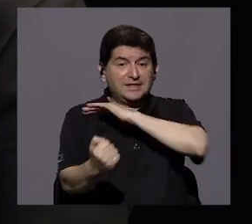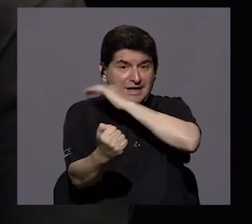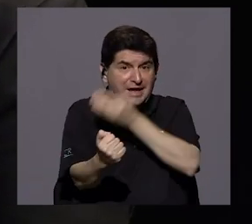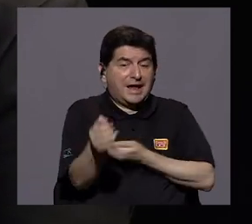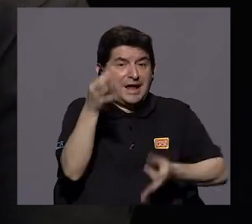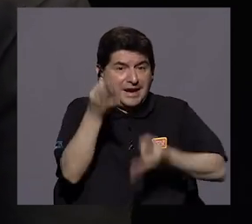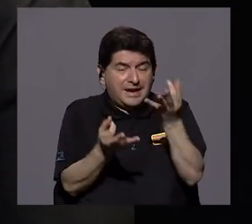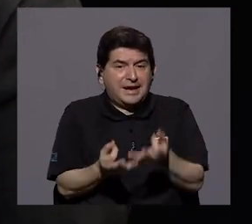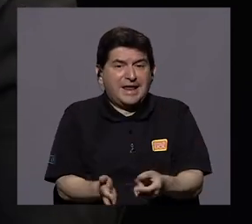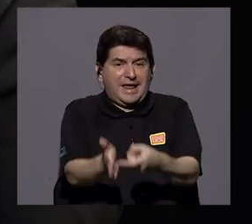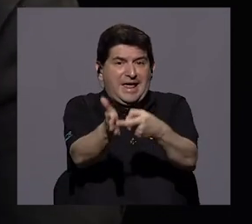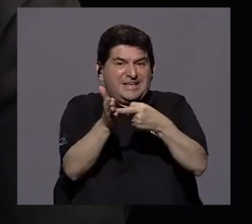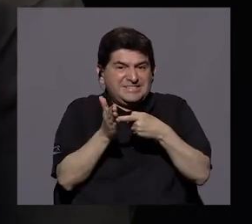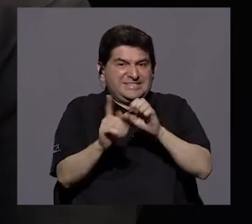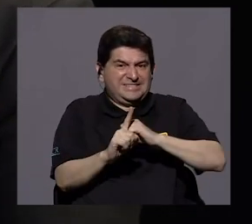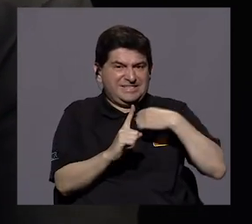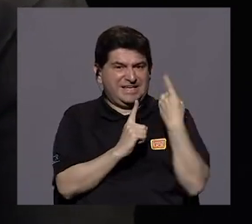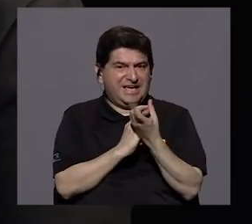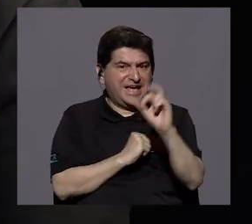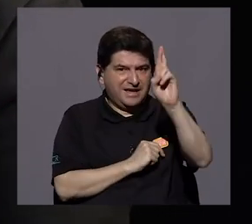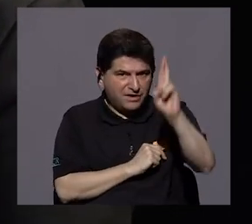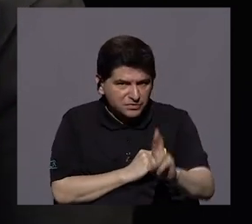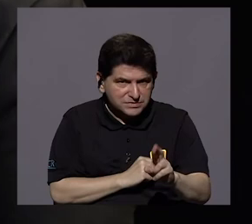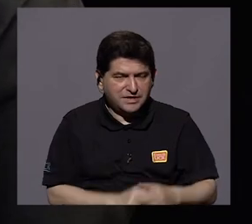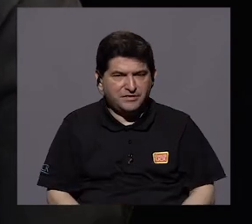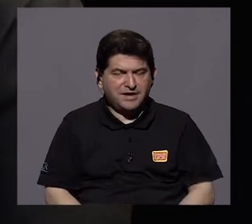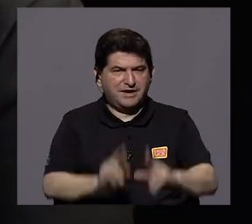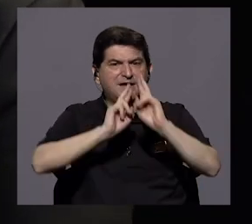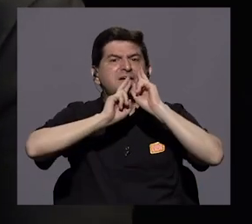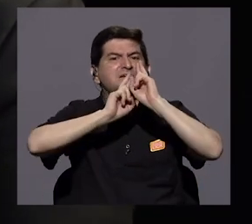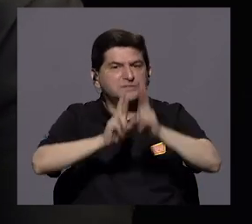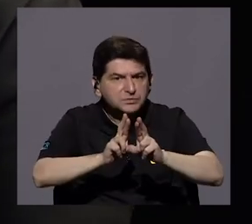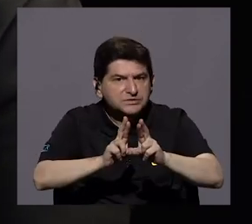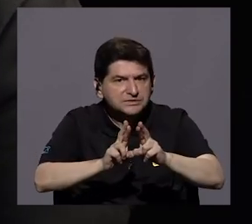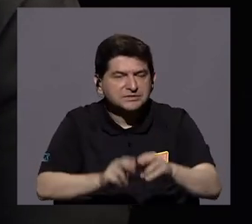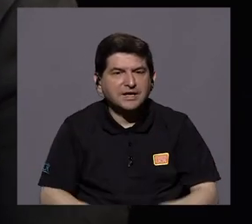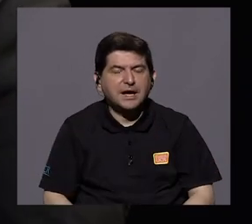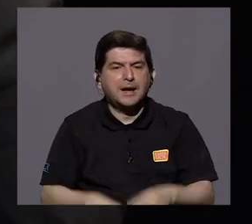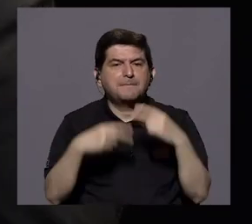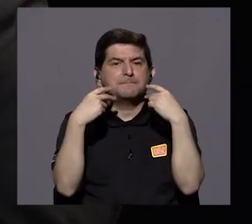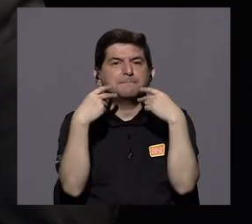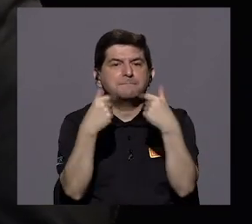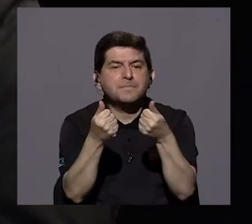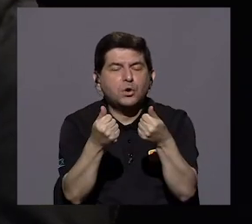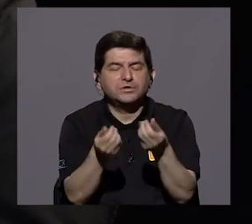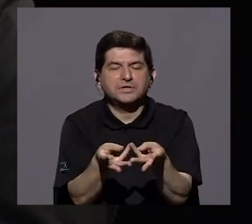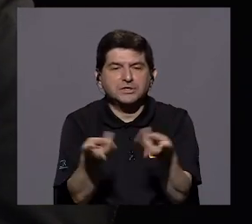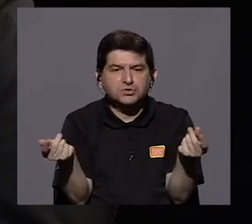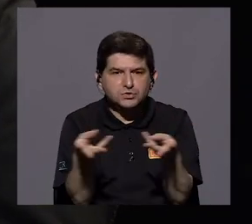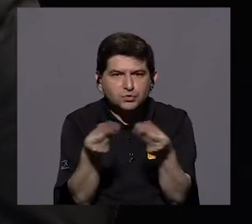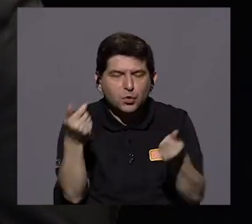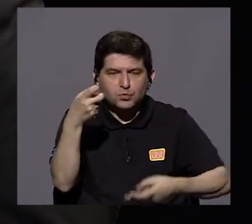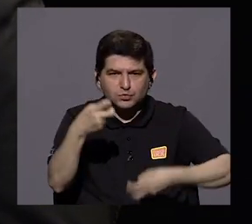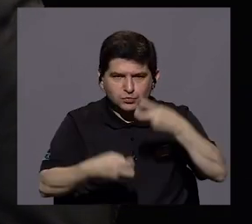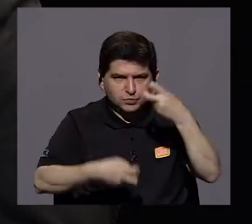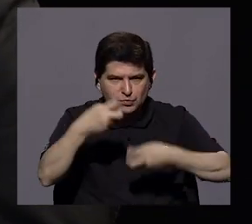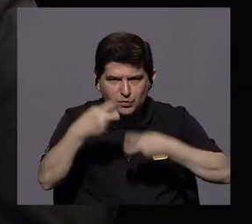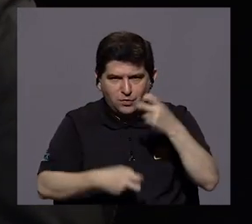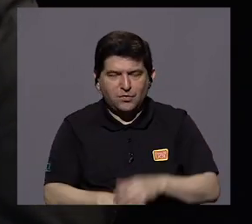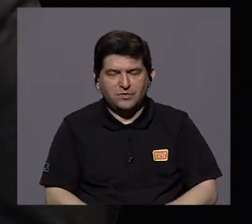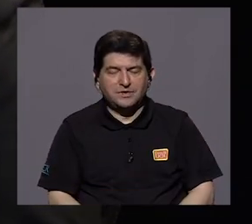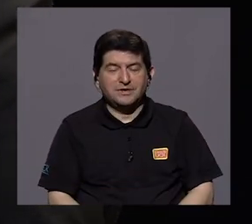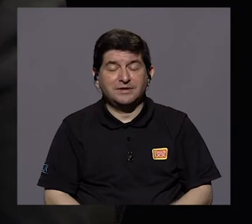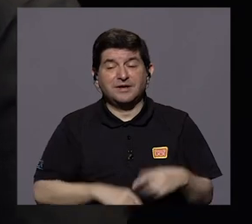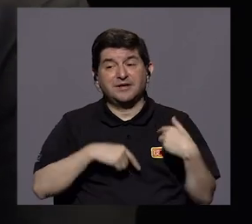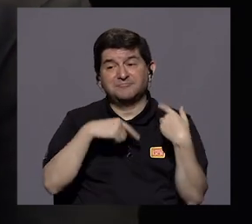Poder Judicial, que exige la sociedad costarricense una respuesta, es la prontitud en la resolución de los conflictos que